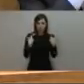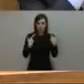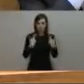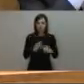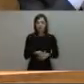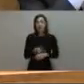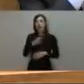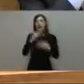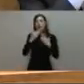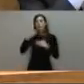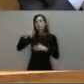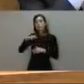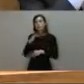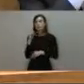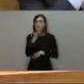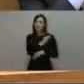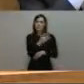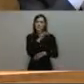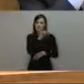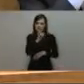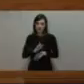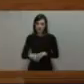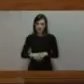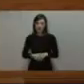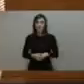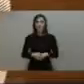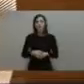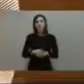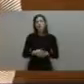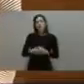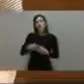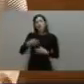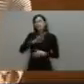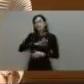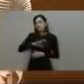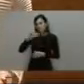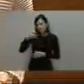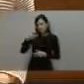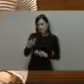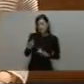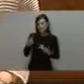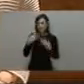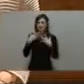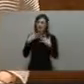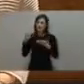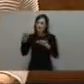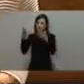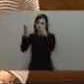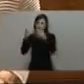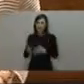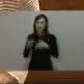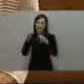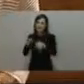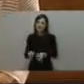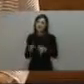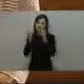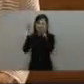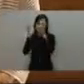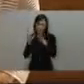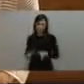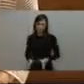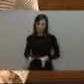Fernández tiene la palabra. Señor presidente, nunca defrauda usted. Nunca defrauda.